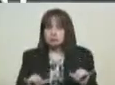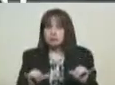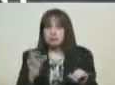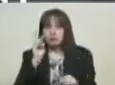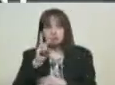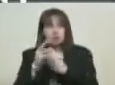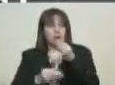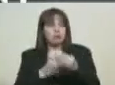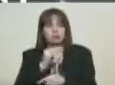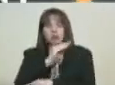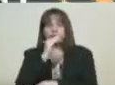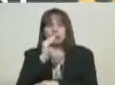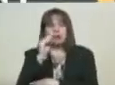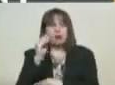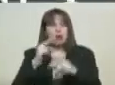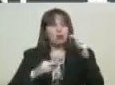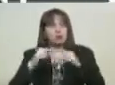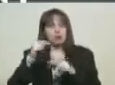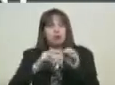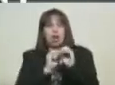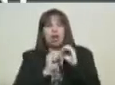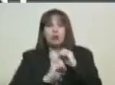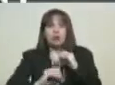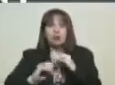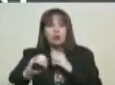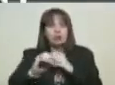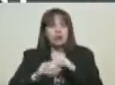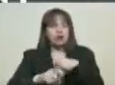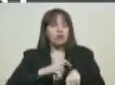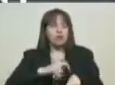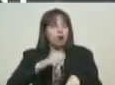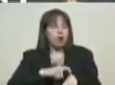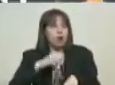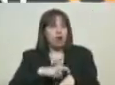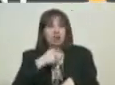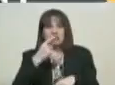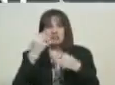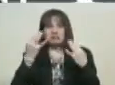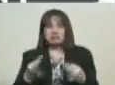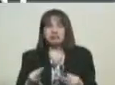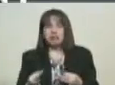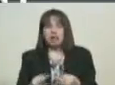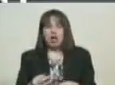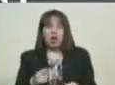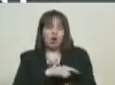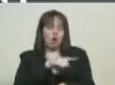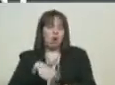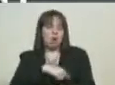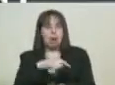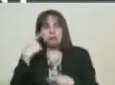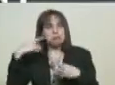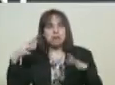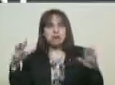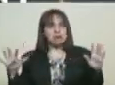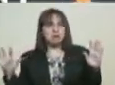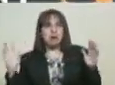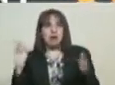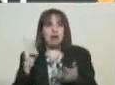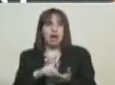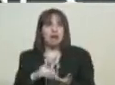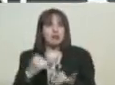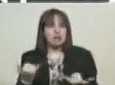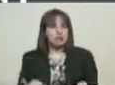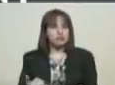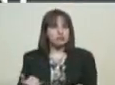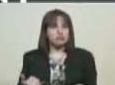fueron construidas sobre la tubería. Esto va a ser temporal, no podemos decir en este momento las horas exactas hasta que lleguemos al lugar